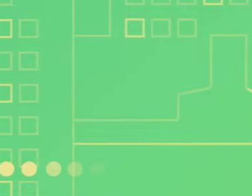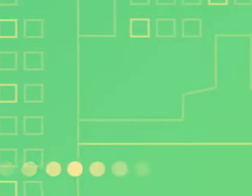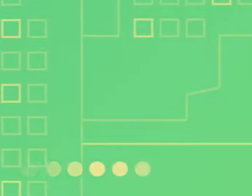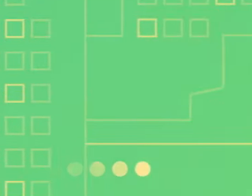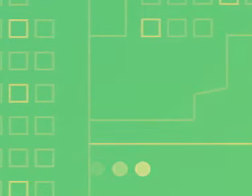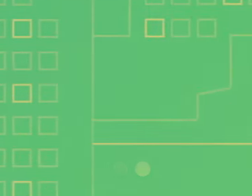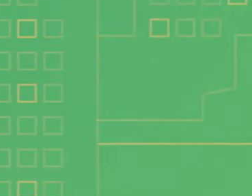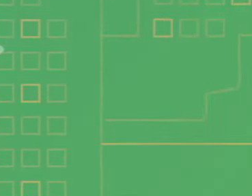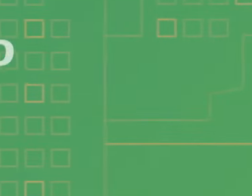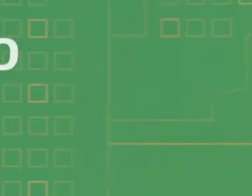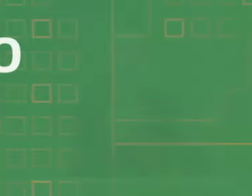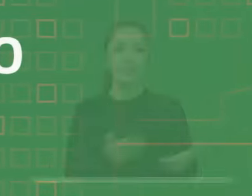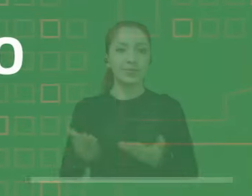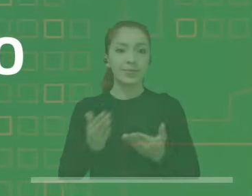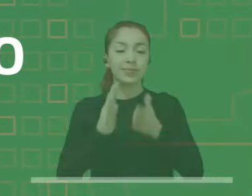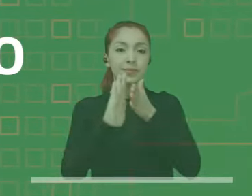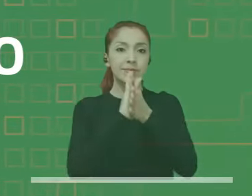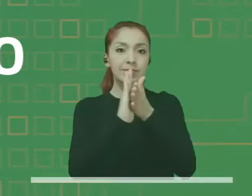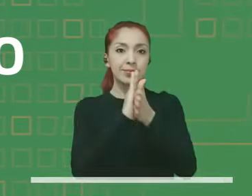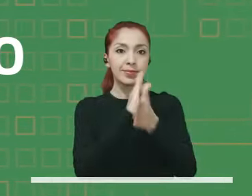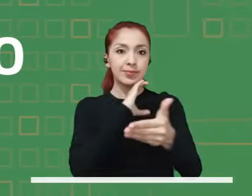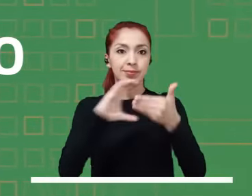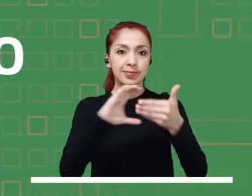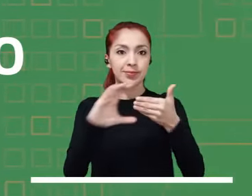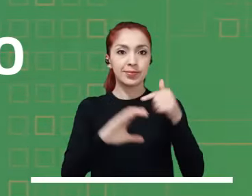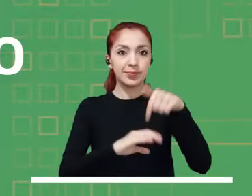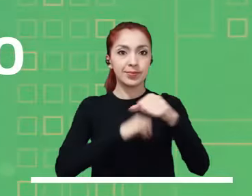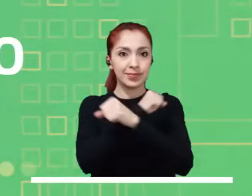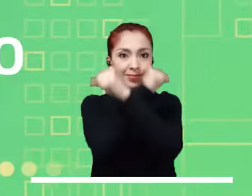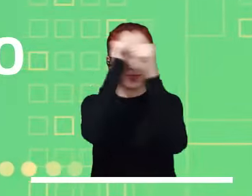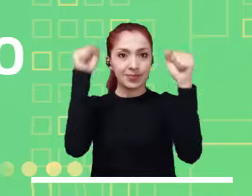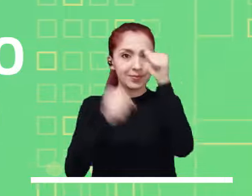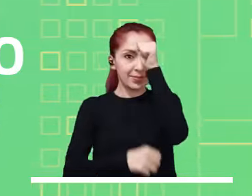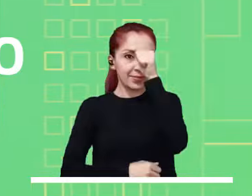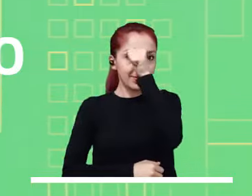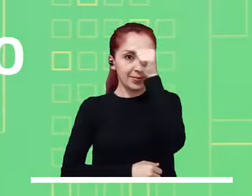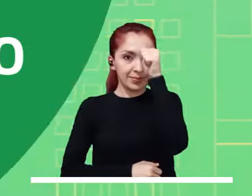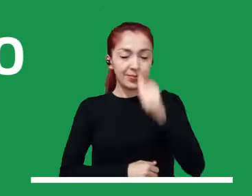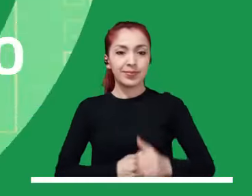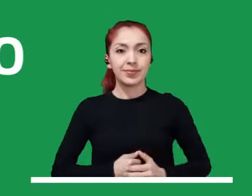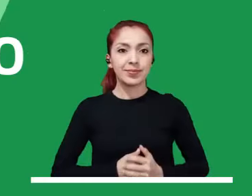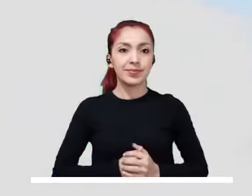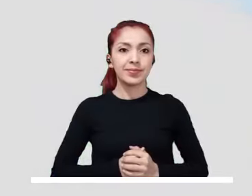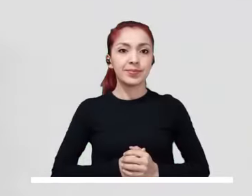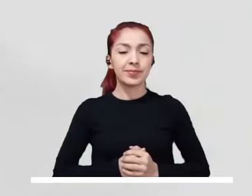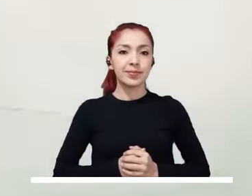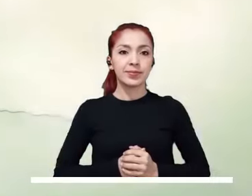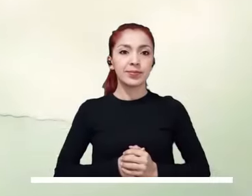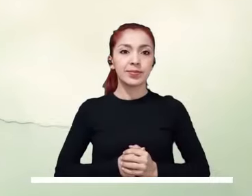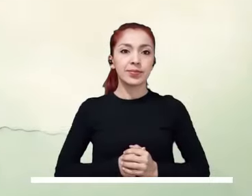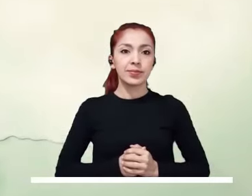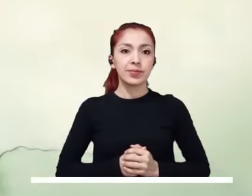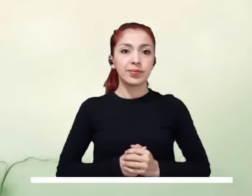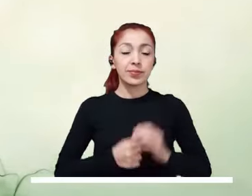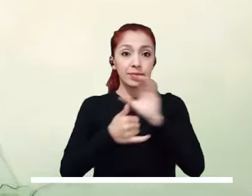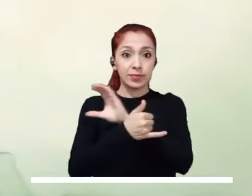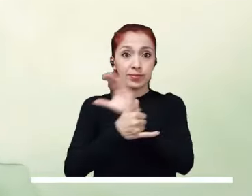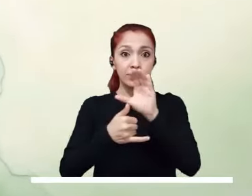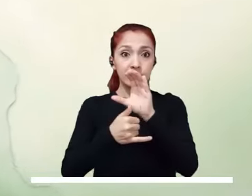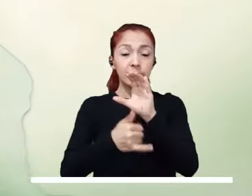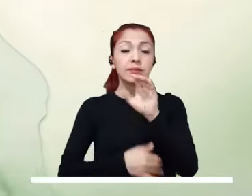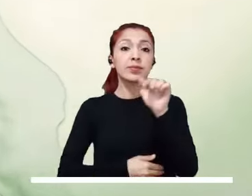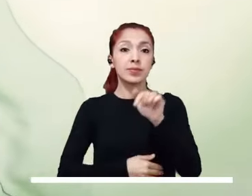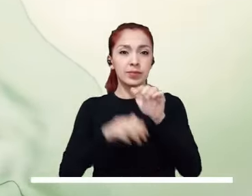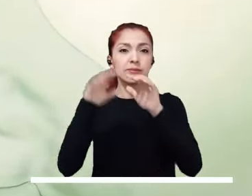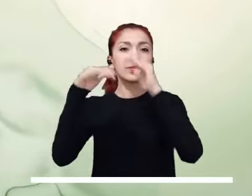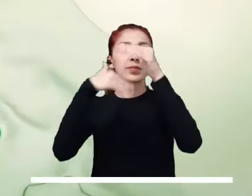Saludos y bienvenidos al pronóstico meteorológico para la mañana de hoy domingo. En la región Caribe